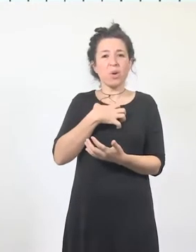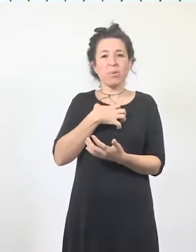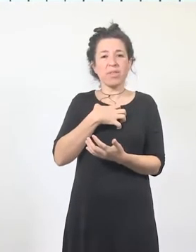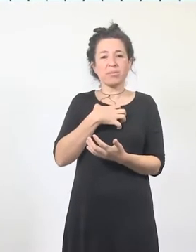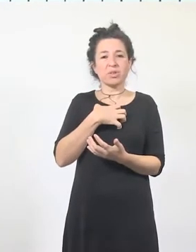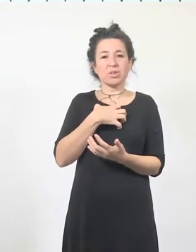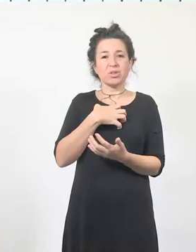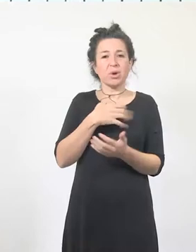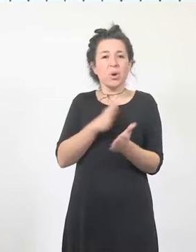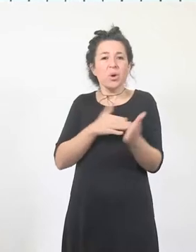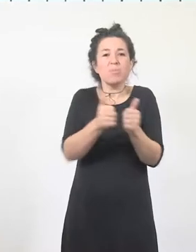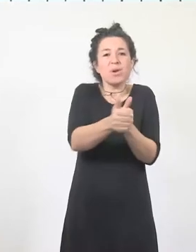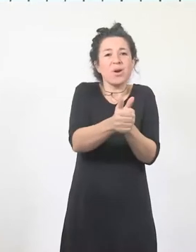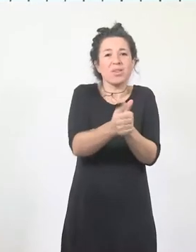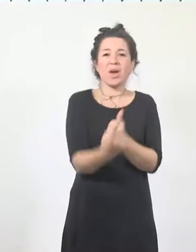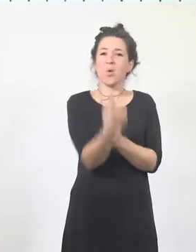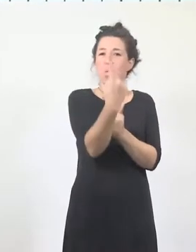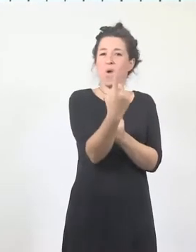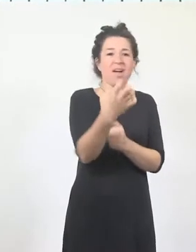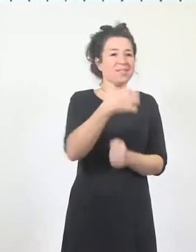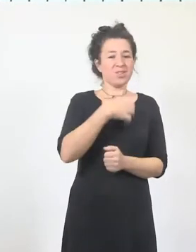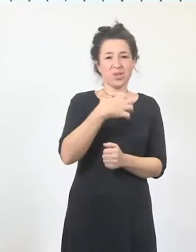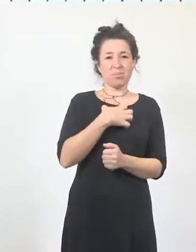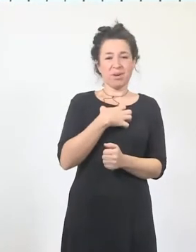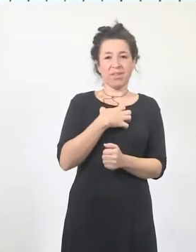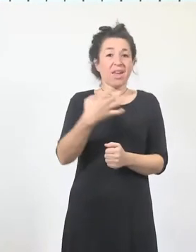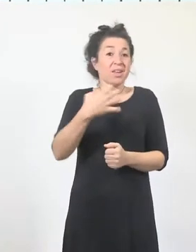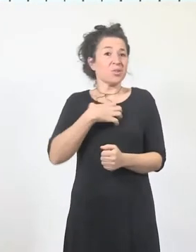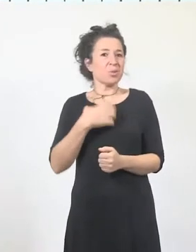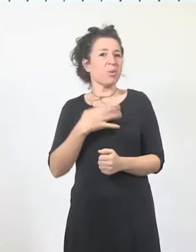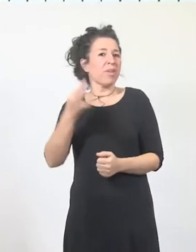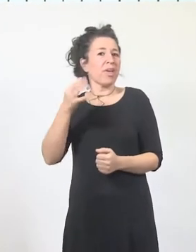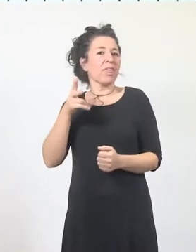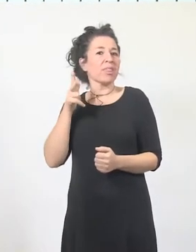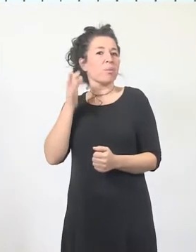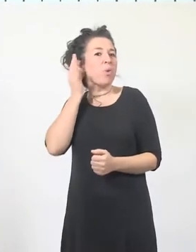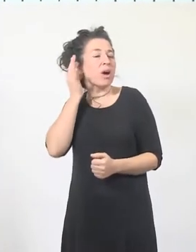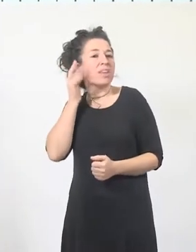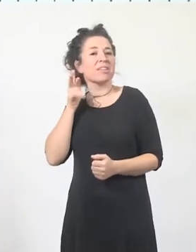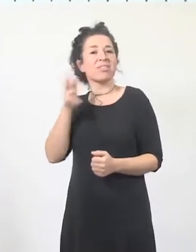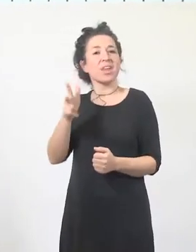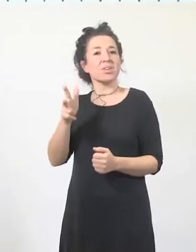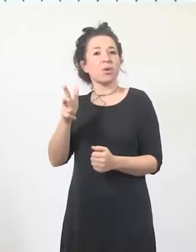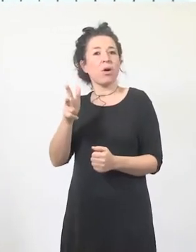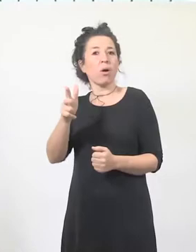no podemos tener una prioridad, no podemos dejar los derechos de las mujeres